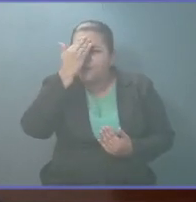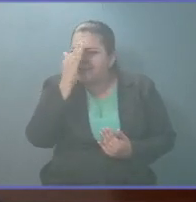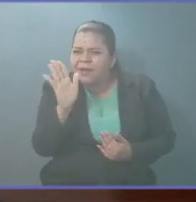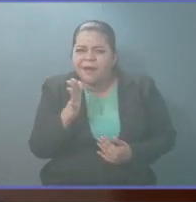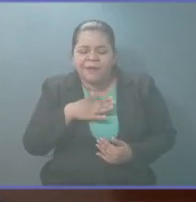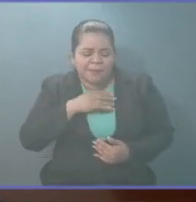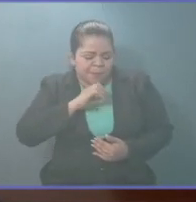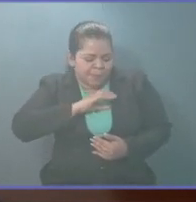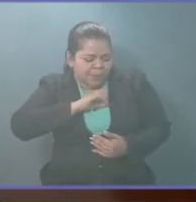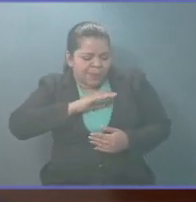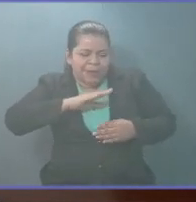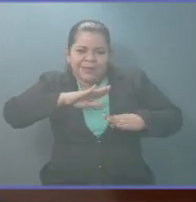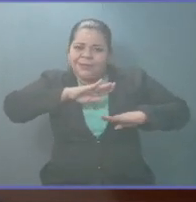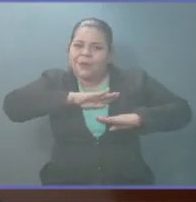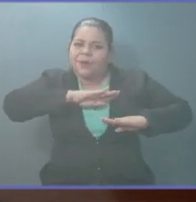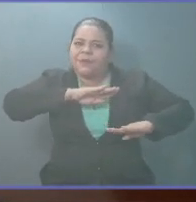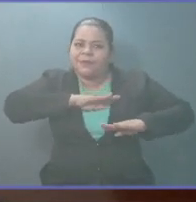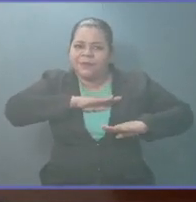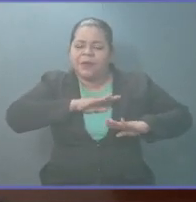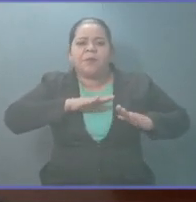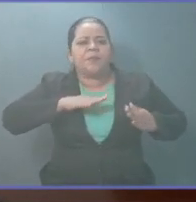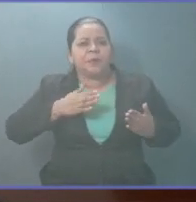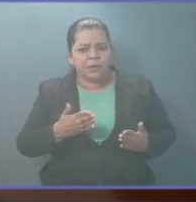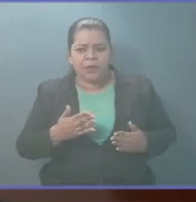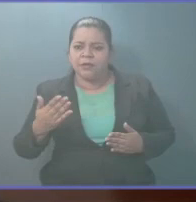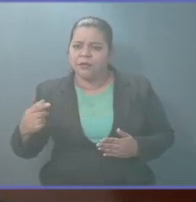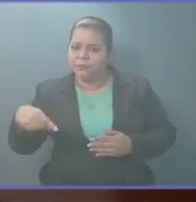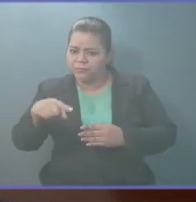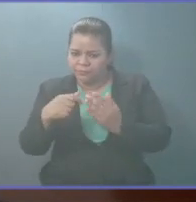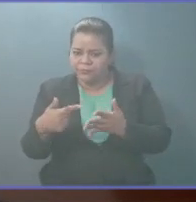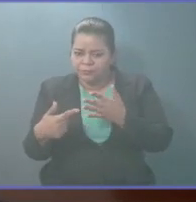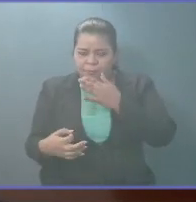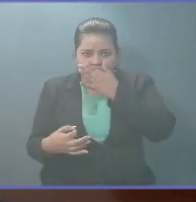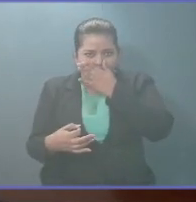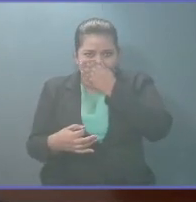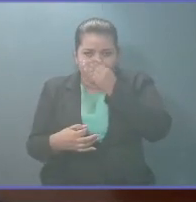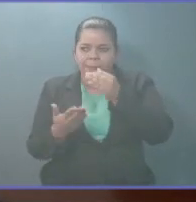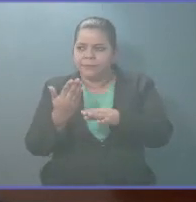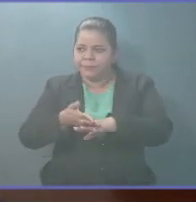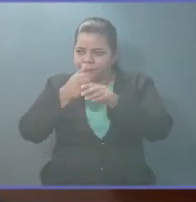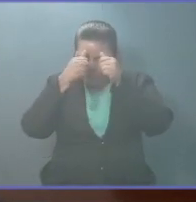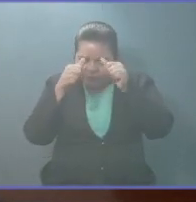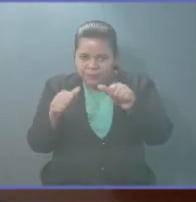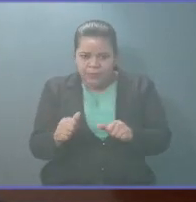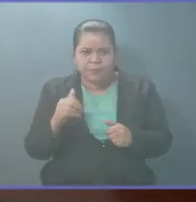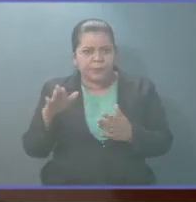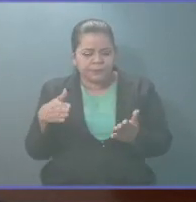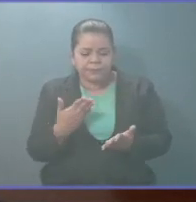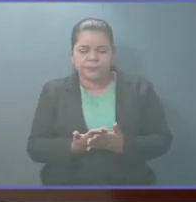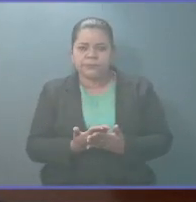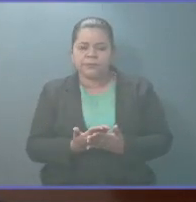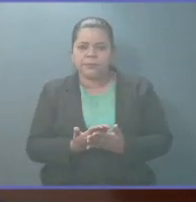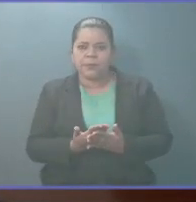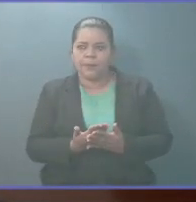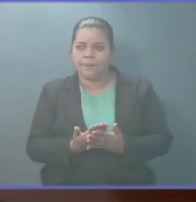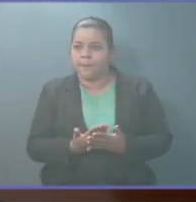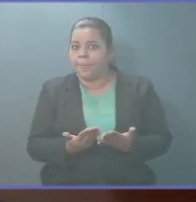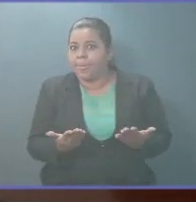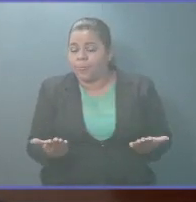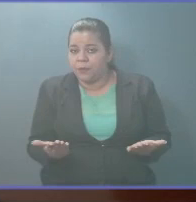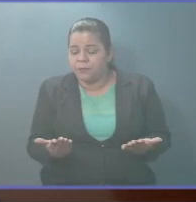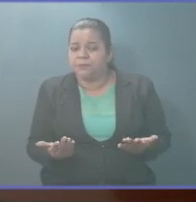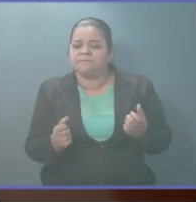hemos estado sesionando, se debe de garantizar que de verdad se le dé cumplimiento. O sea, sería bien fácil